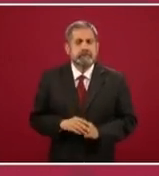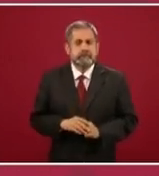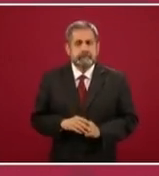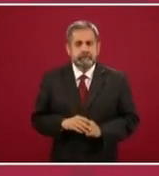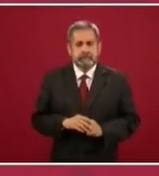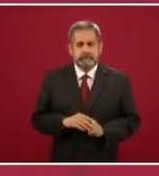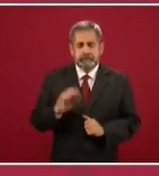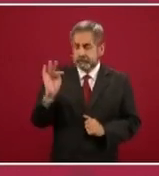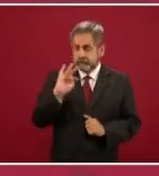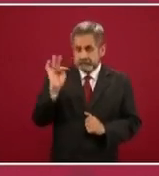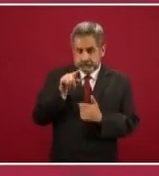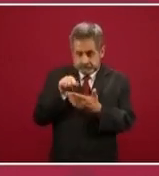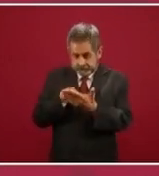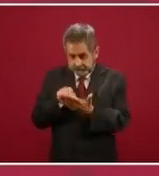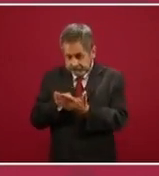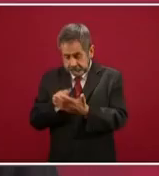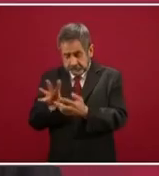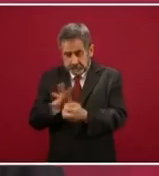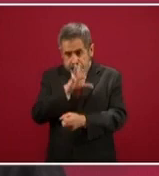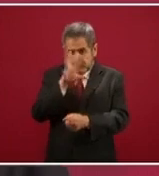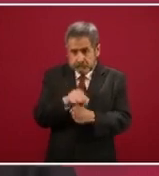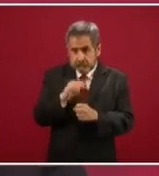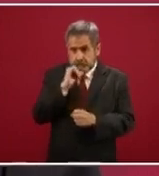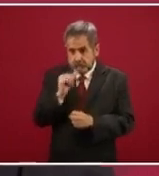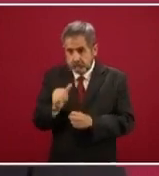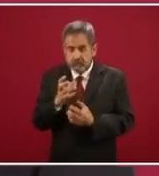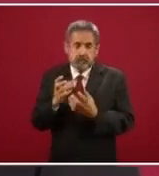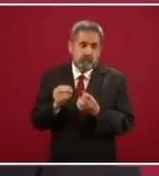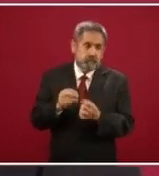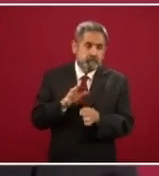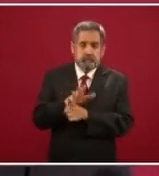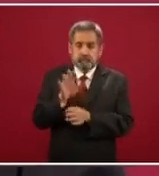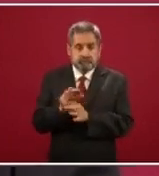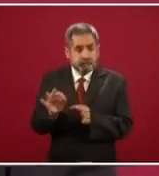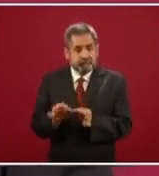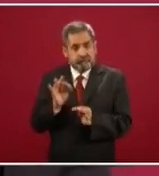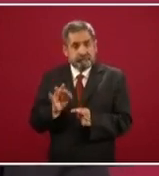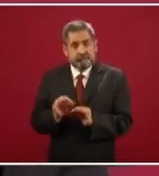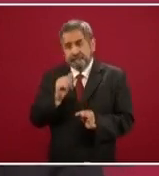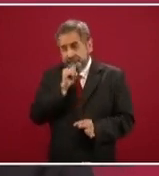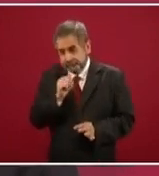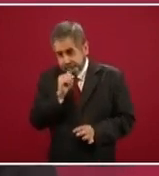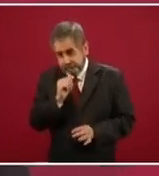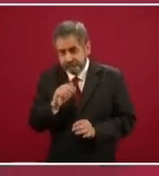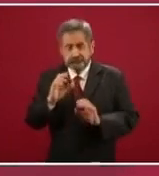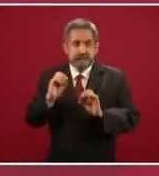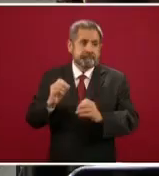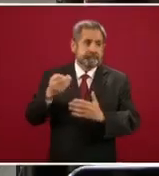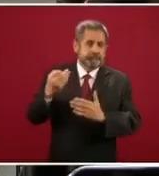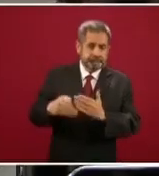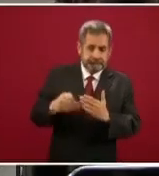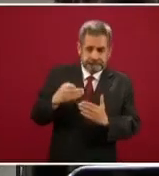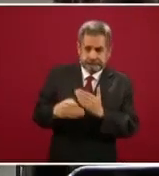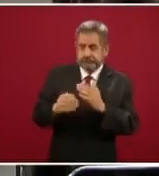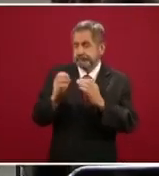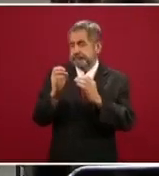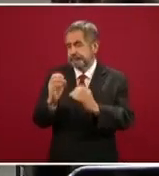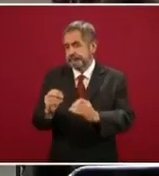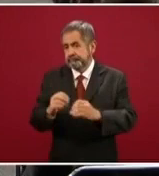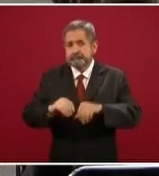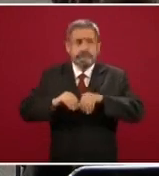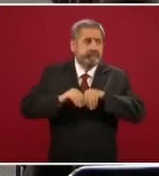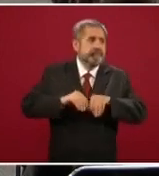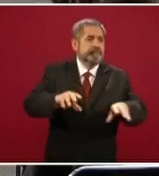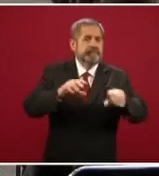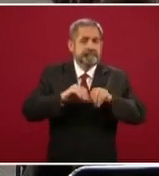si no está completo o no es suficiente o no está